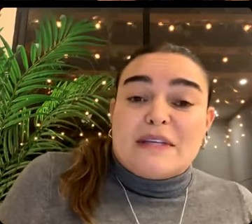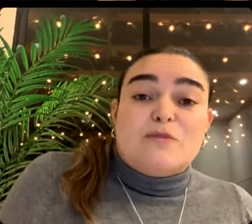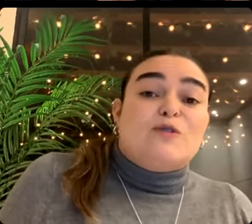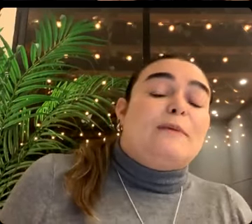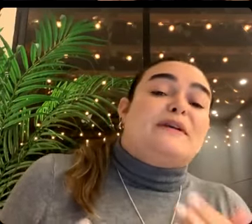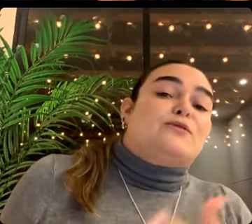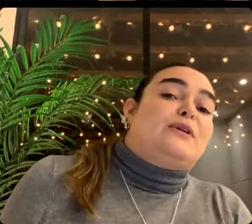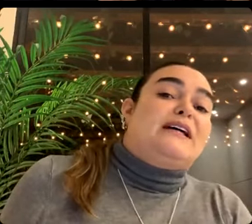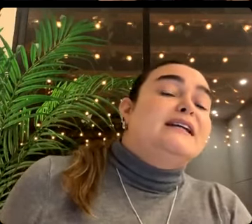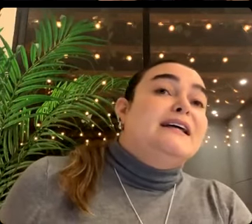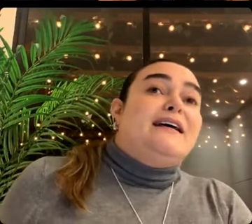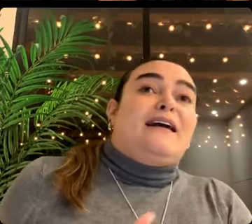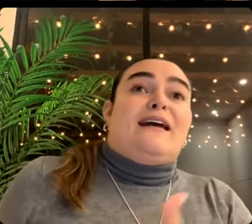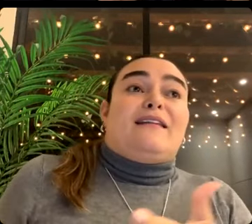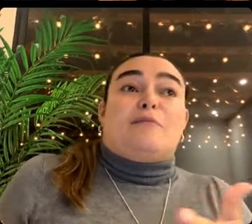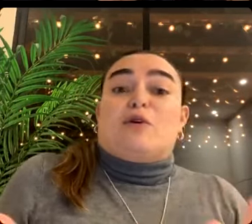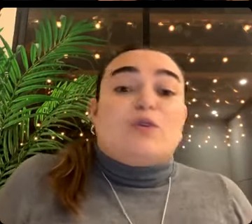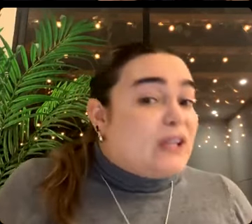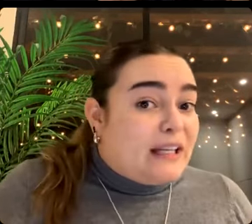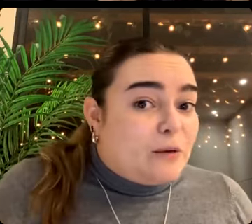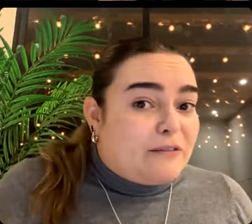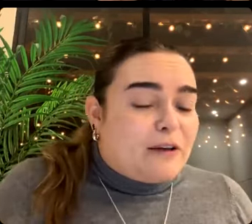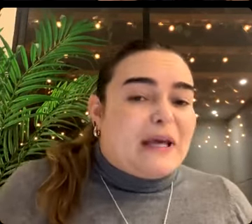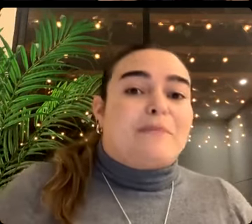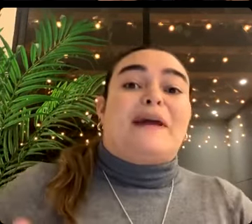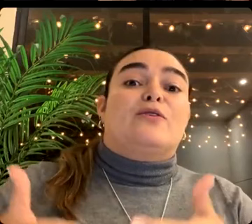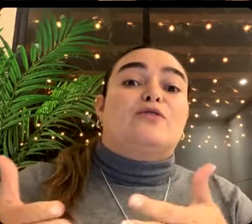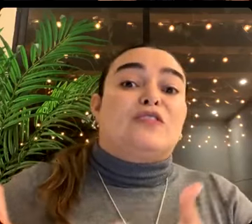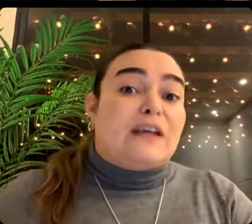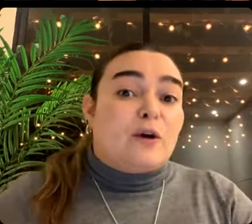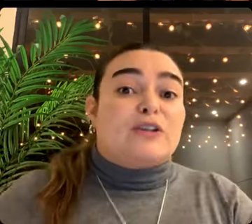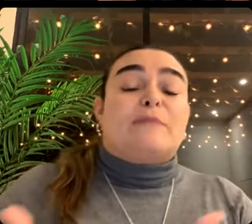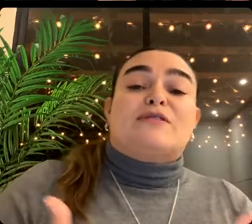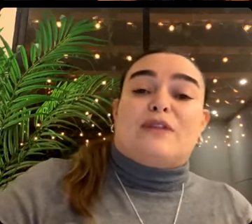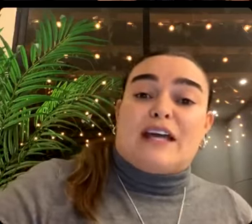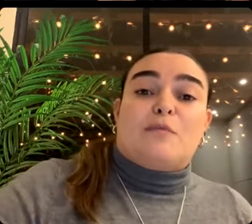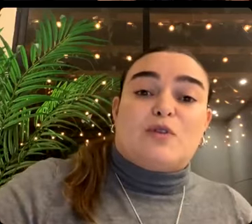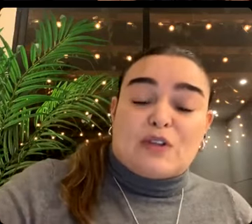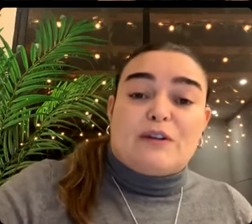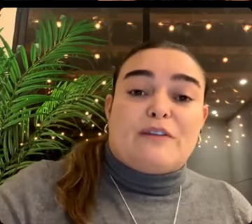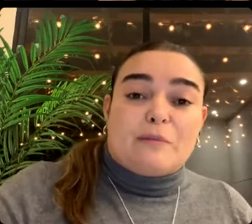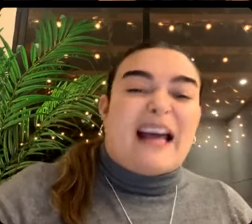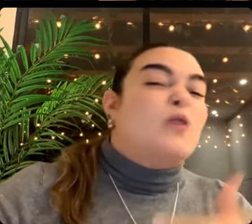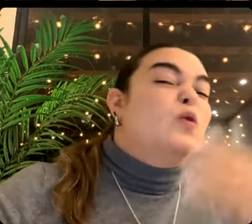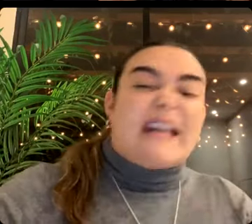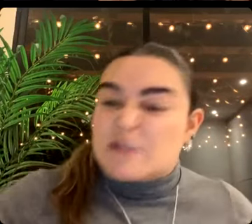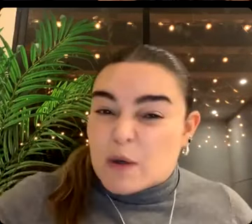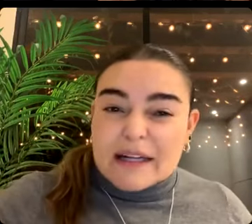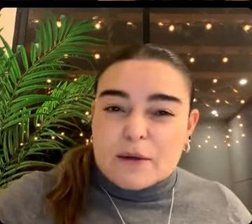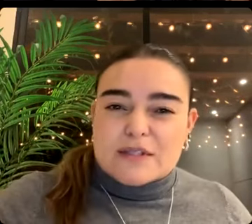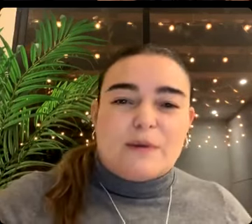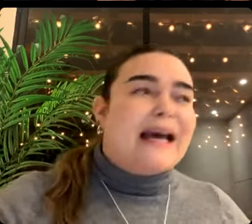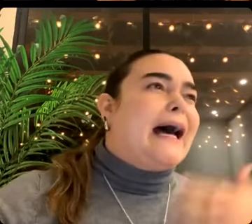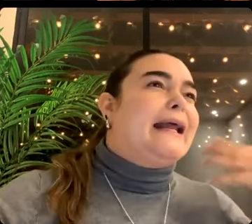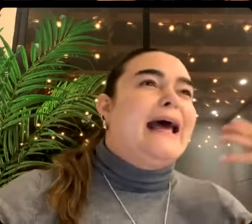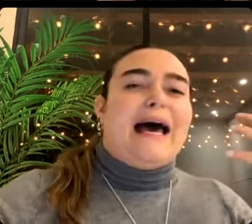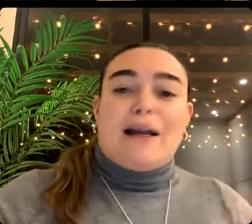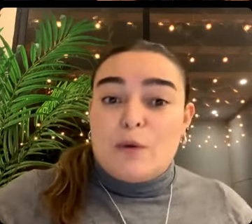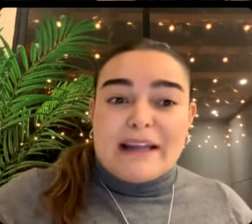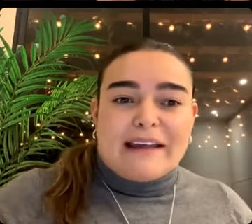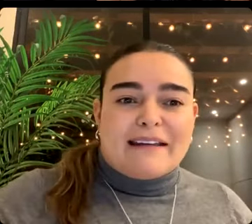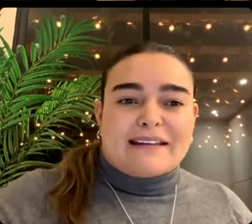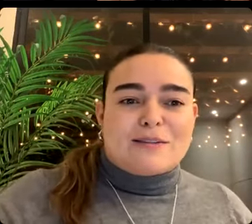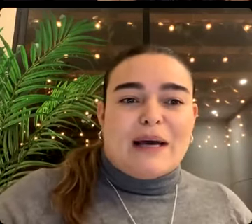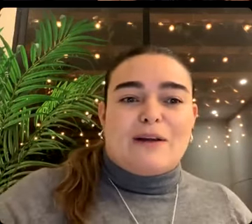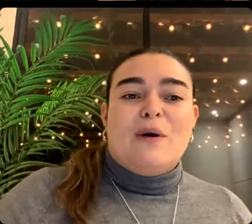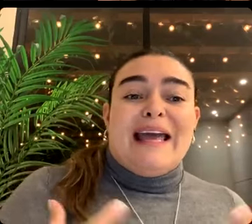es lo mismo si una persona de pronto no tiene alguna enfermedad, pero sí otra persona que de pronto tiene una enfermedad, algún riesgo cardiovascular,